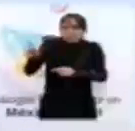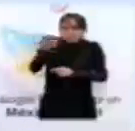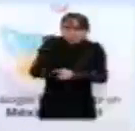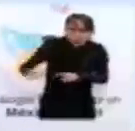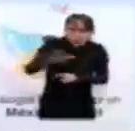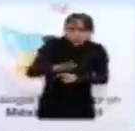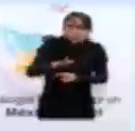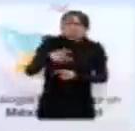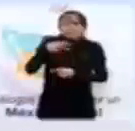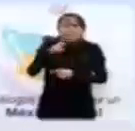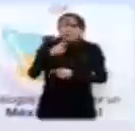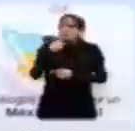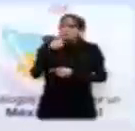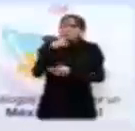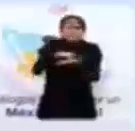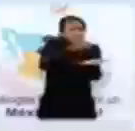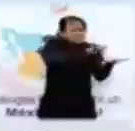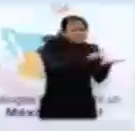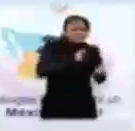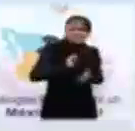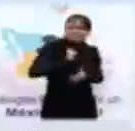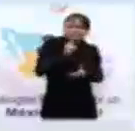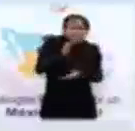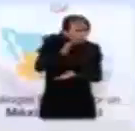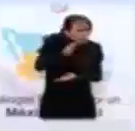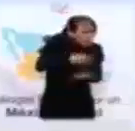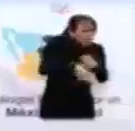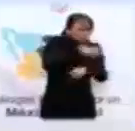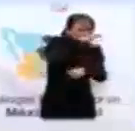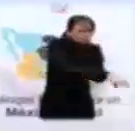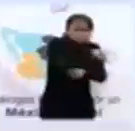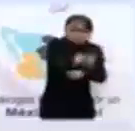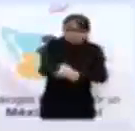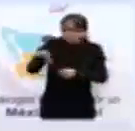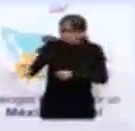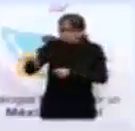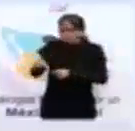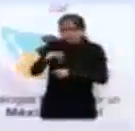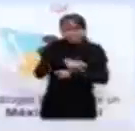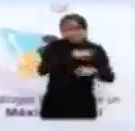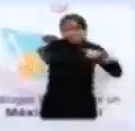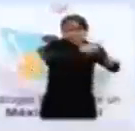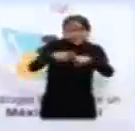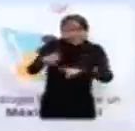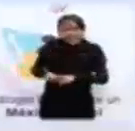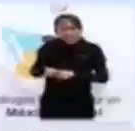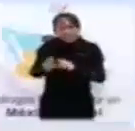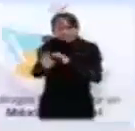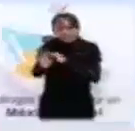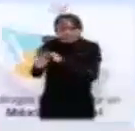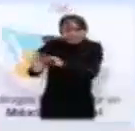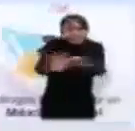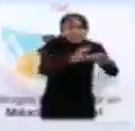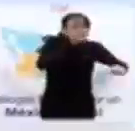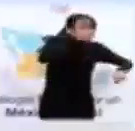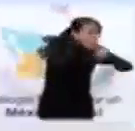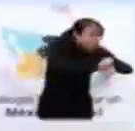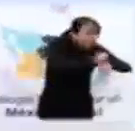vertientes, pero además incorporando todos los sectores, incorporando una intersecretarialidad,